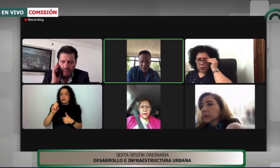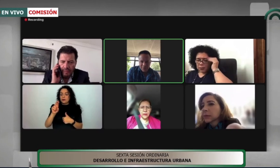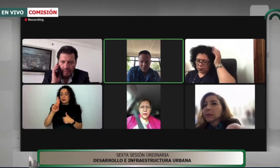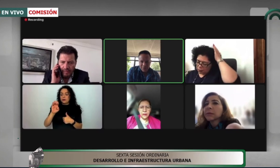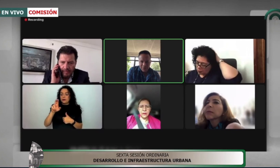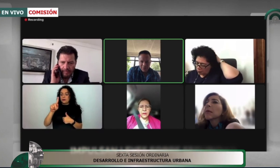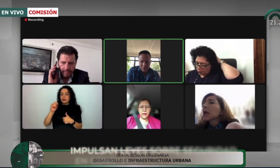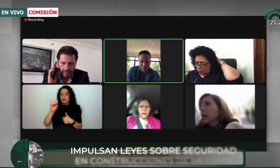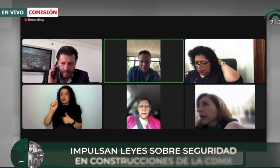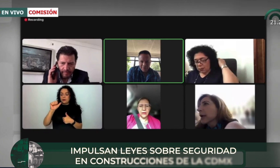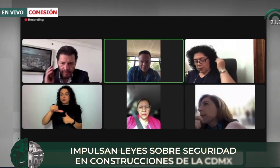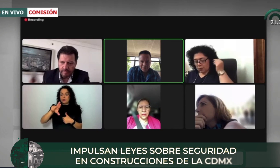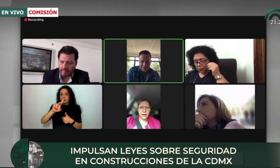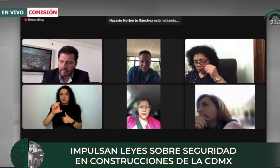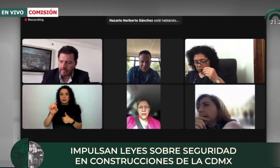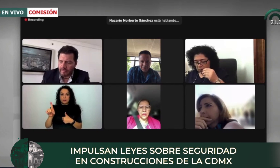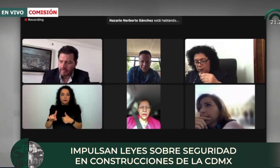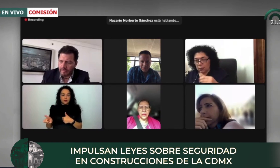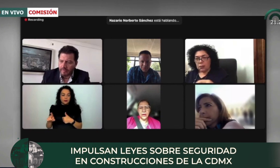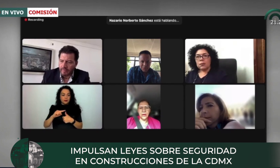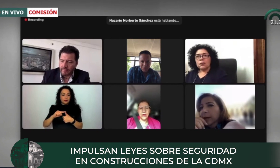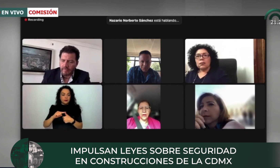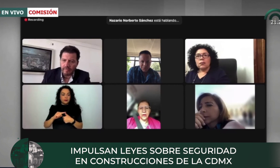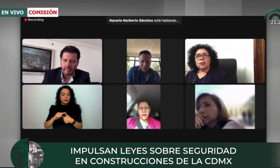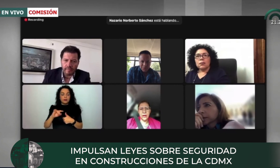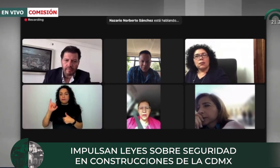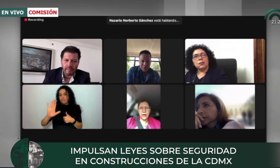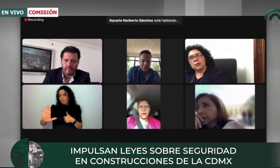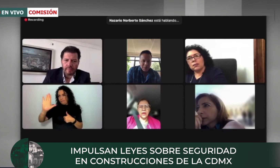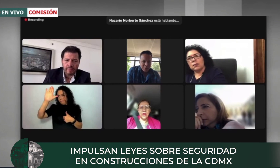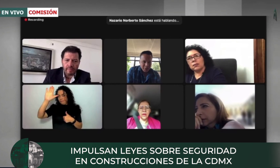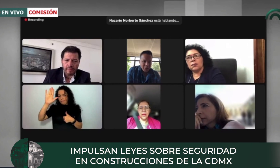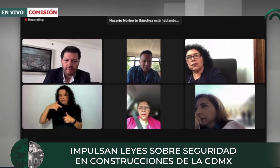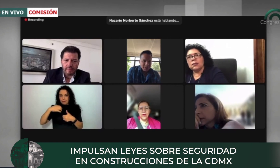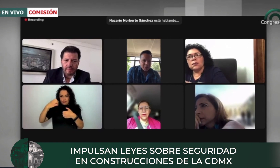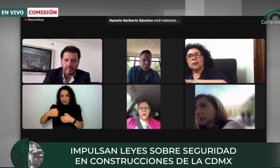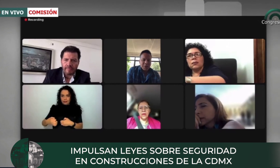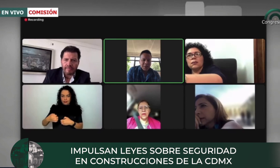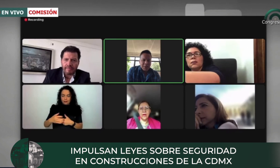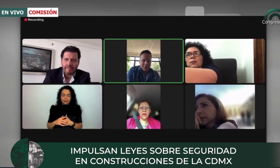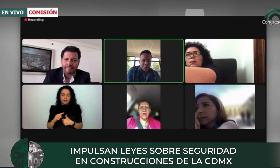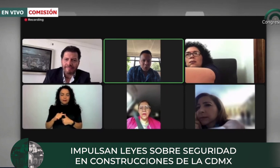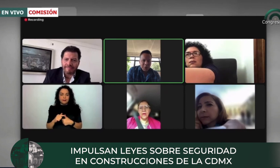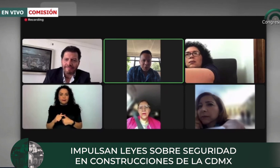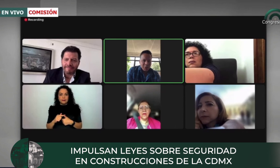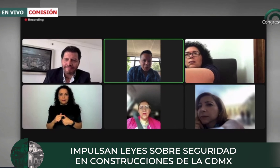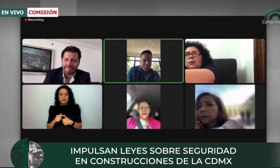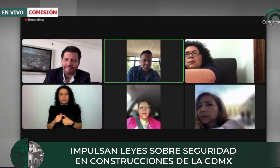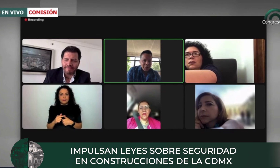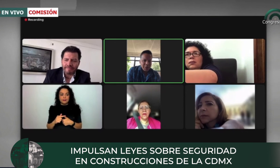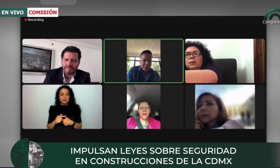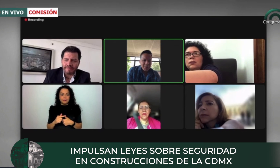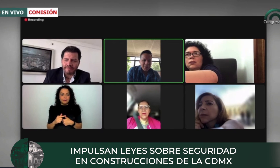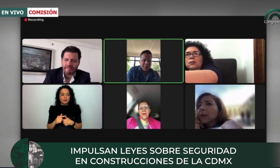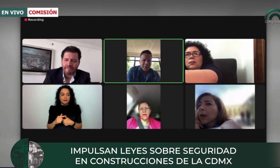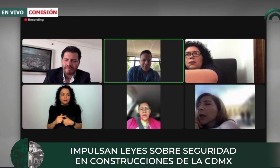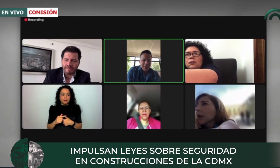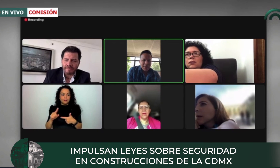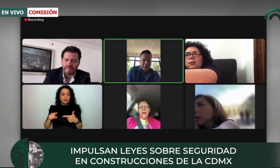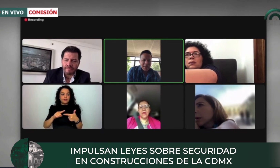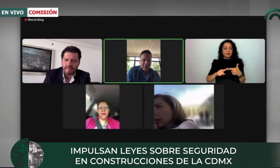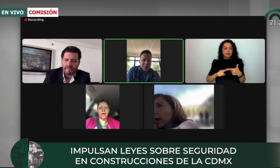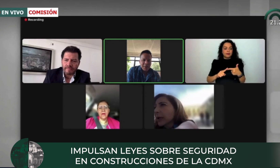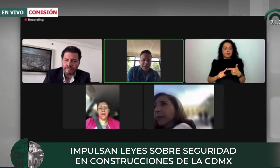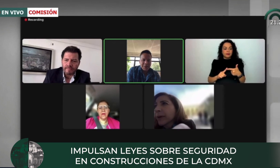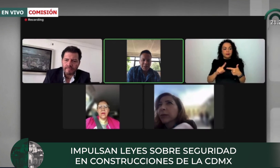La Comisión de Desarrollo e Infraestructura Urbana del Congreso de la Ciudad de México aprobó dos dictámenes, uno que reforma la Ley de Obras Públicas